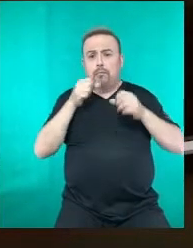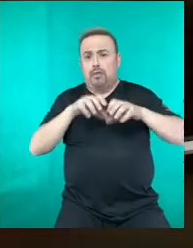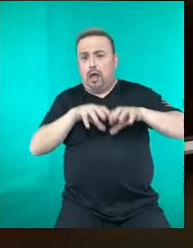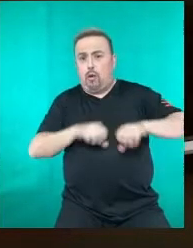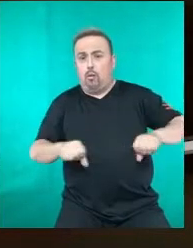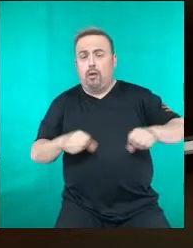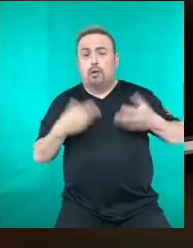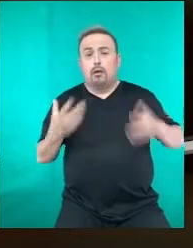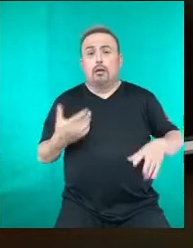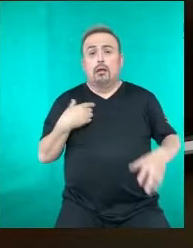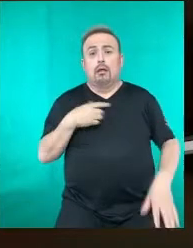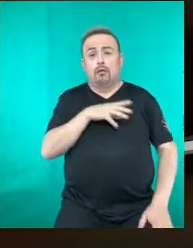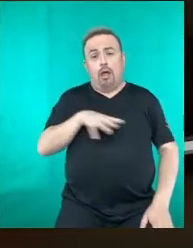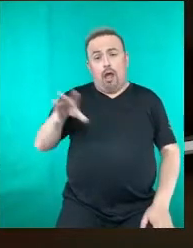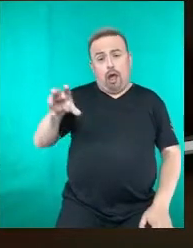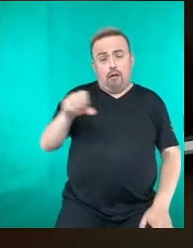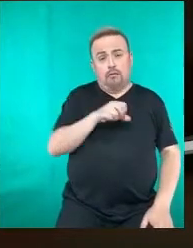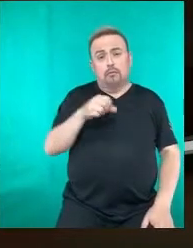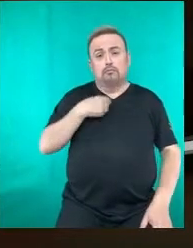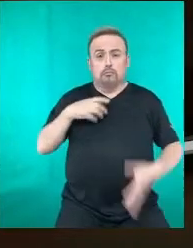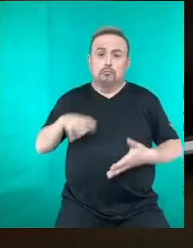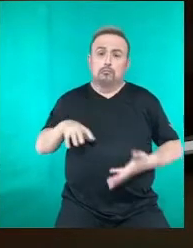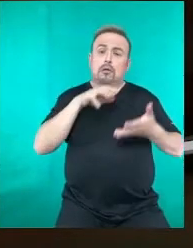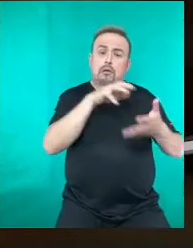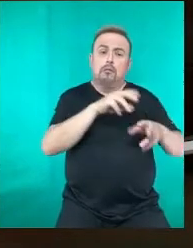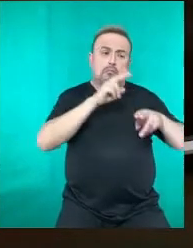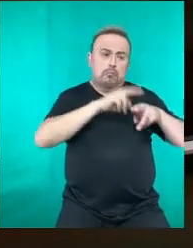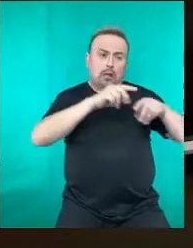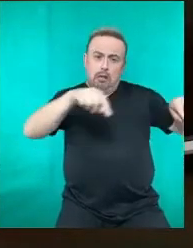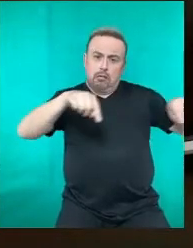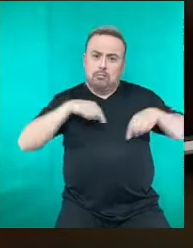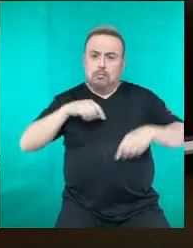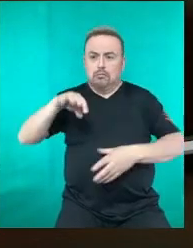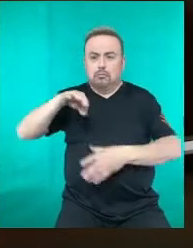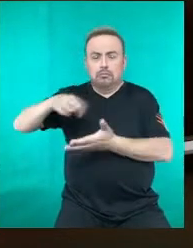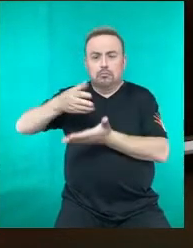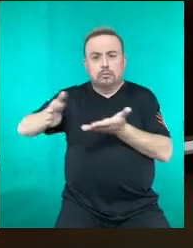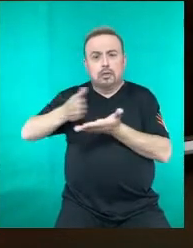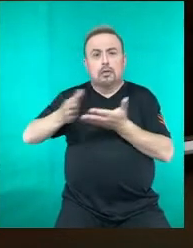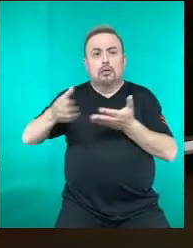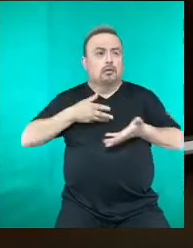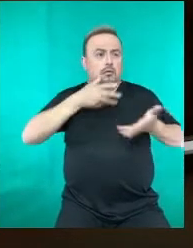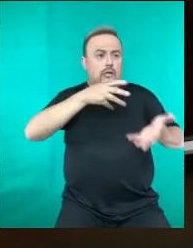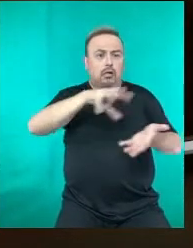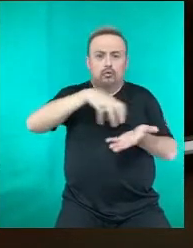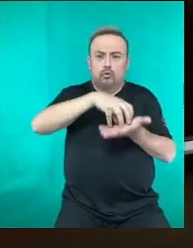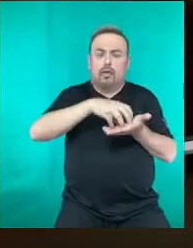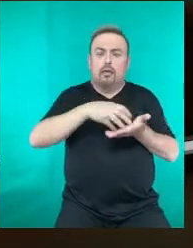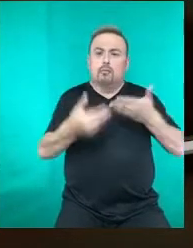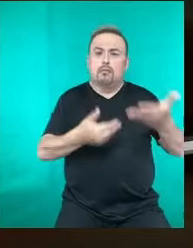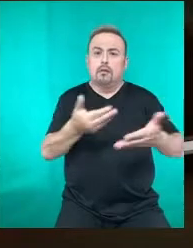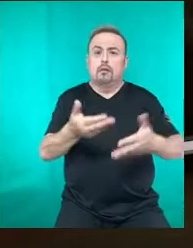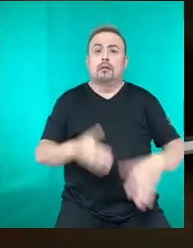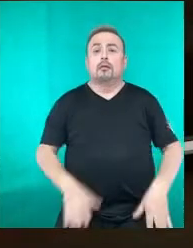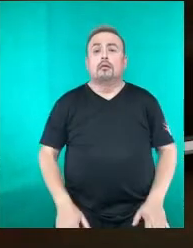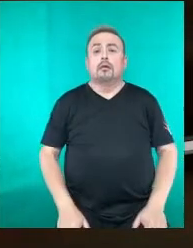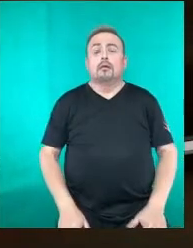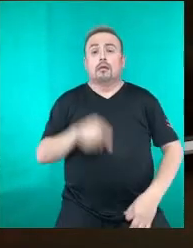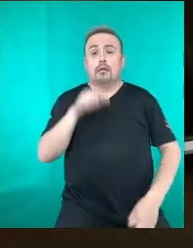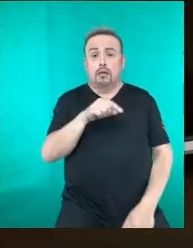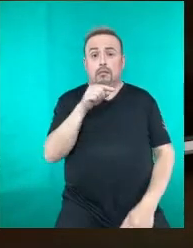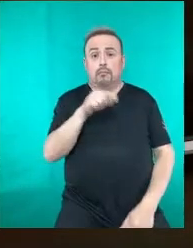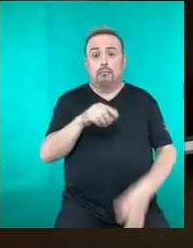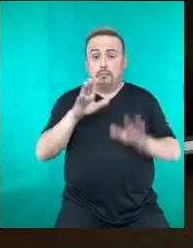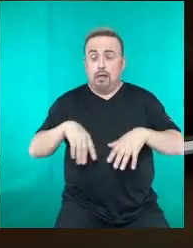en vez de ir a buscar el agua y llevarte la barriga, desalinicemos el agua de mar, entreguémosela a la ciudad, y ese mismo caudal que hoy